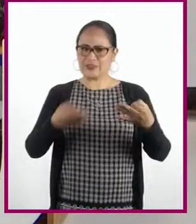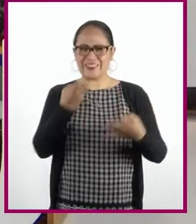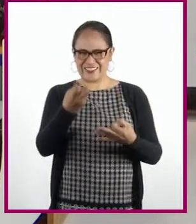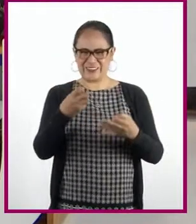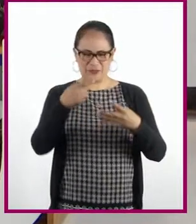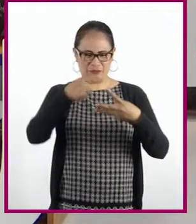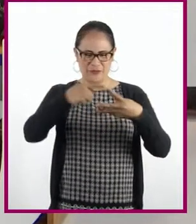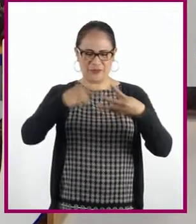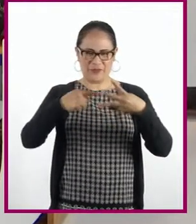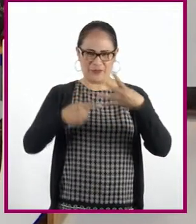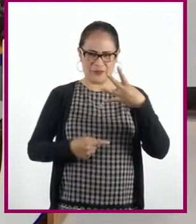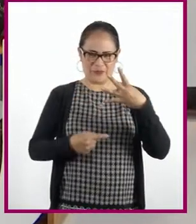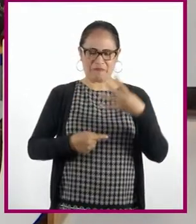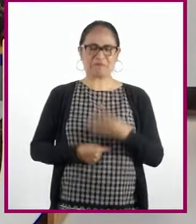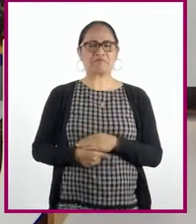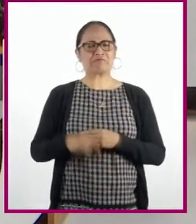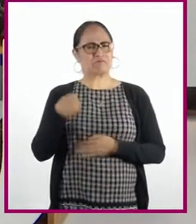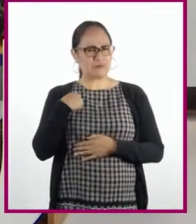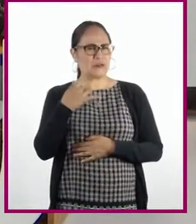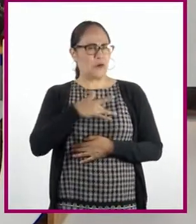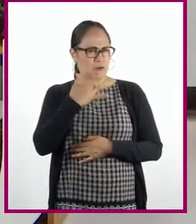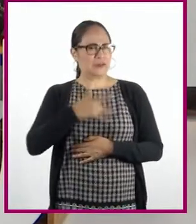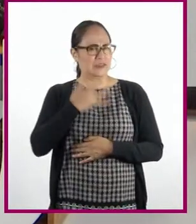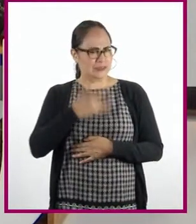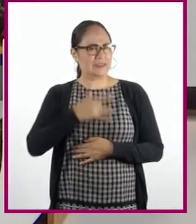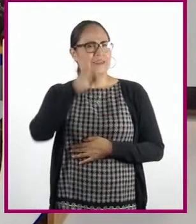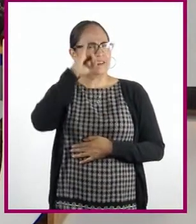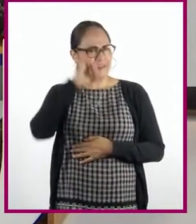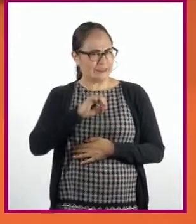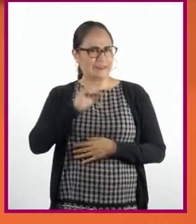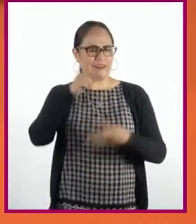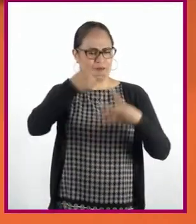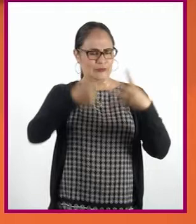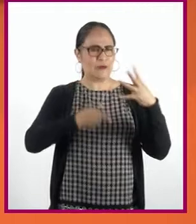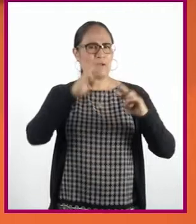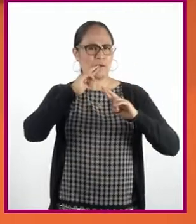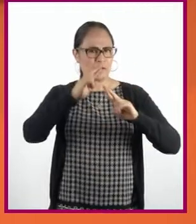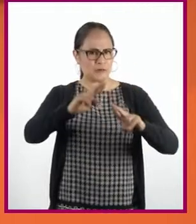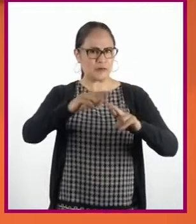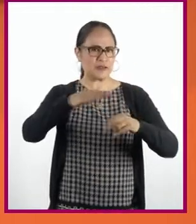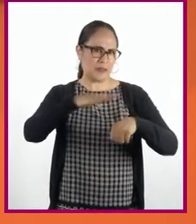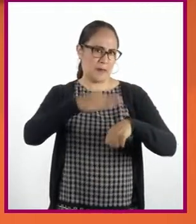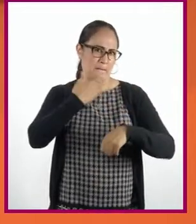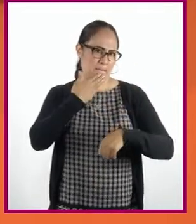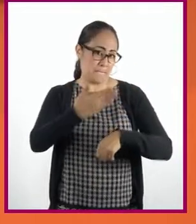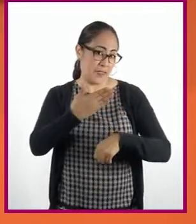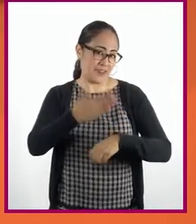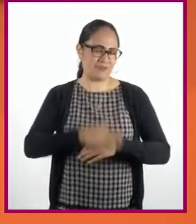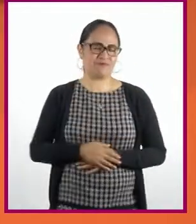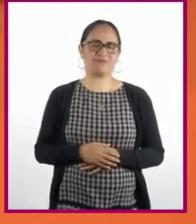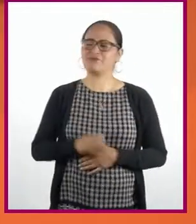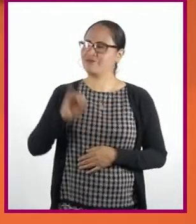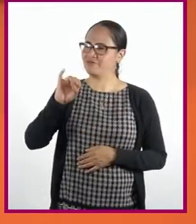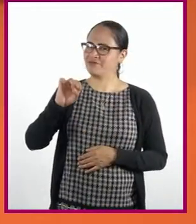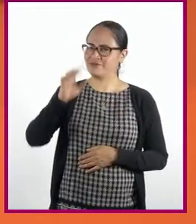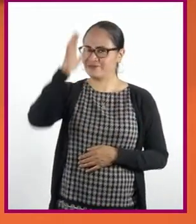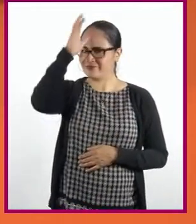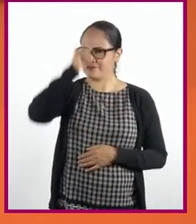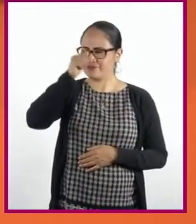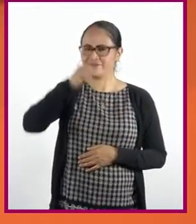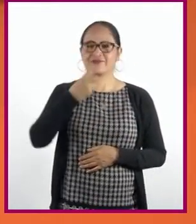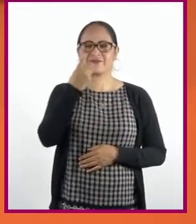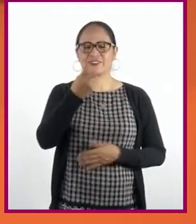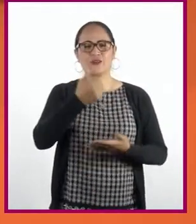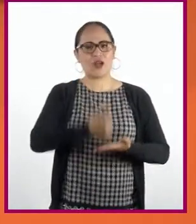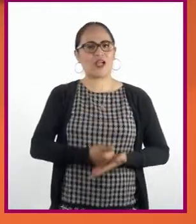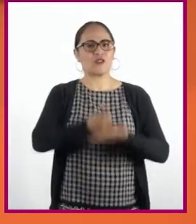estos elementos, creo que puedo haber acertado. Me parece una buena idea. Esto nos servirá